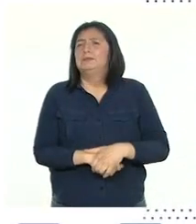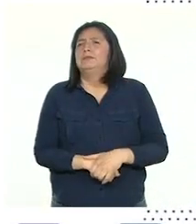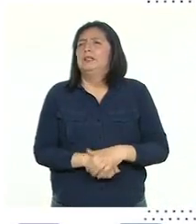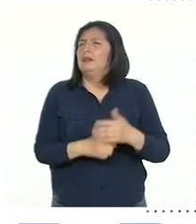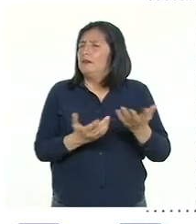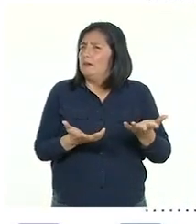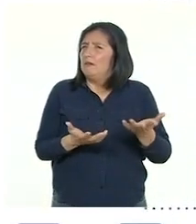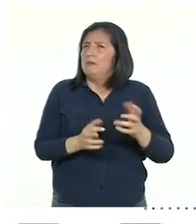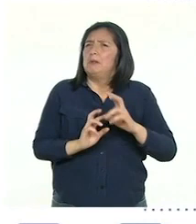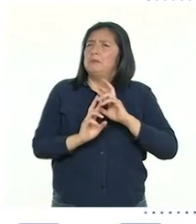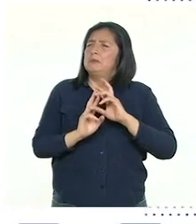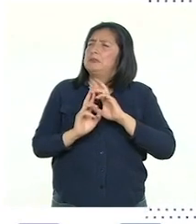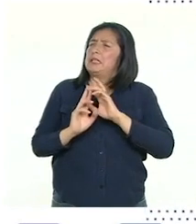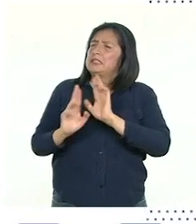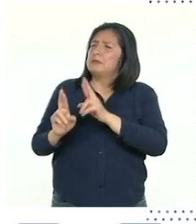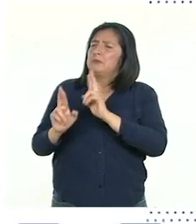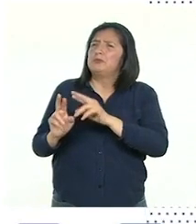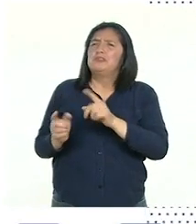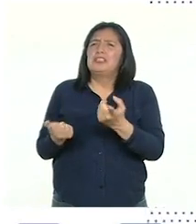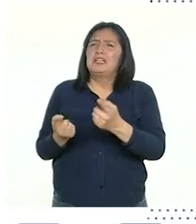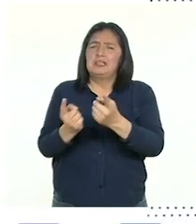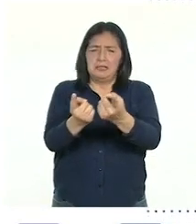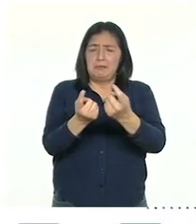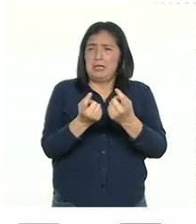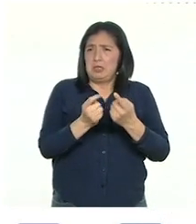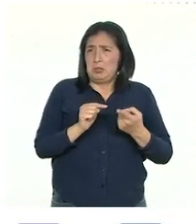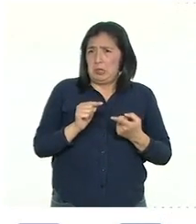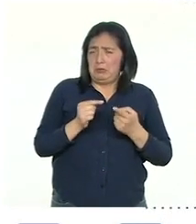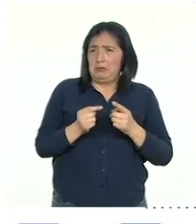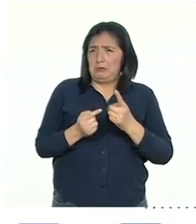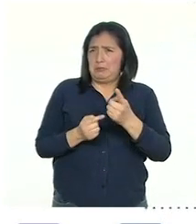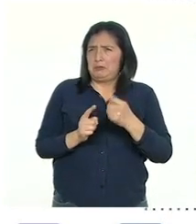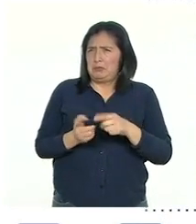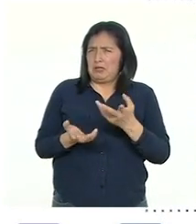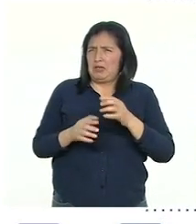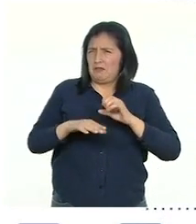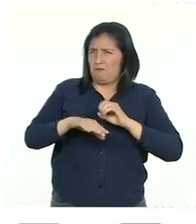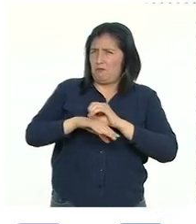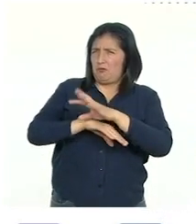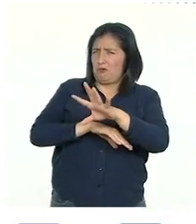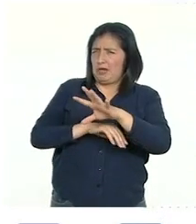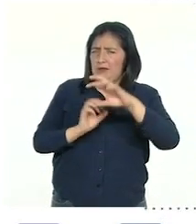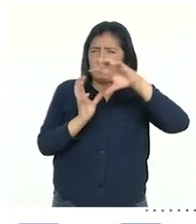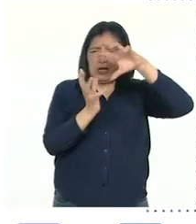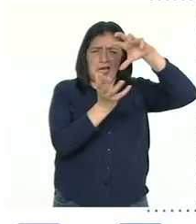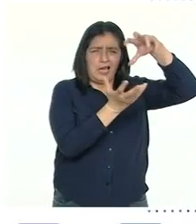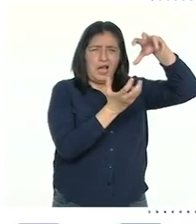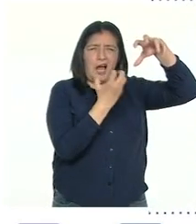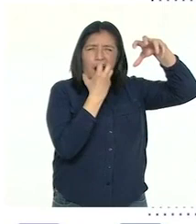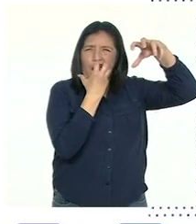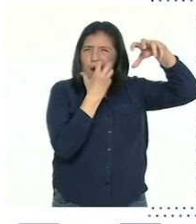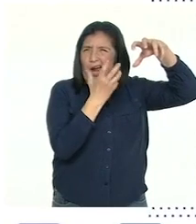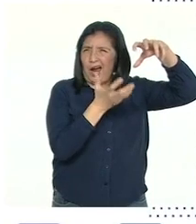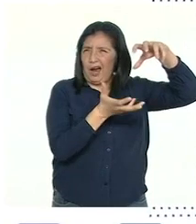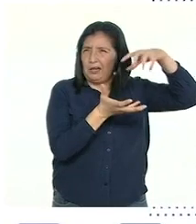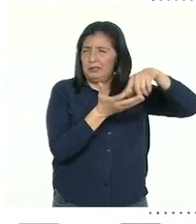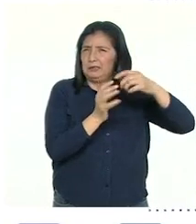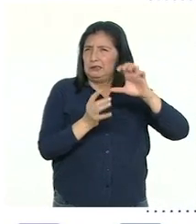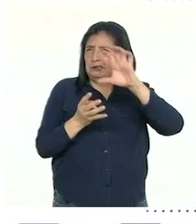programa, responderemos a la pregunta: ¿influirá el calentamiento global en